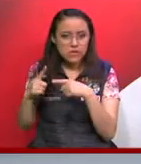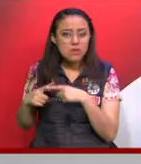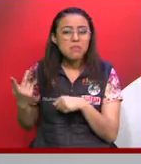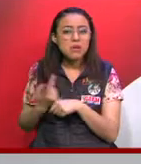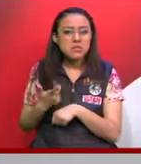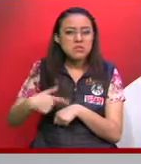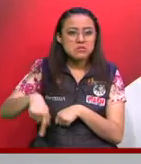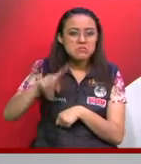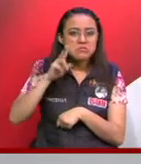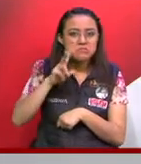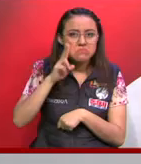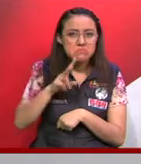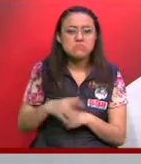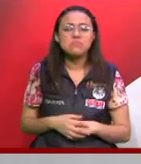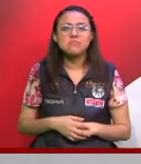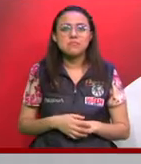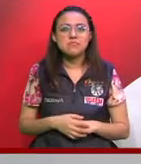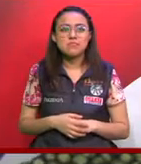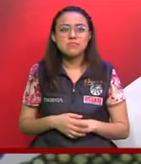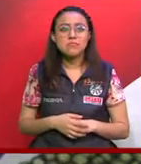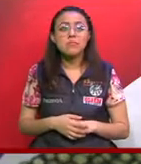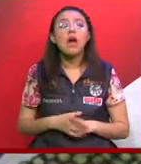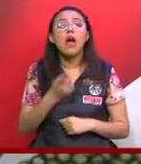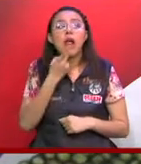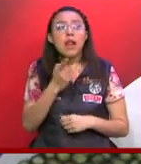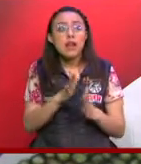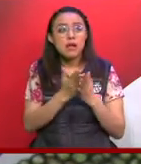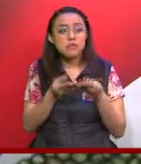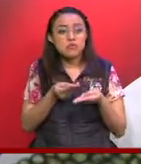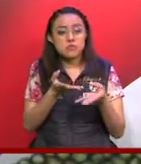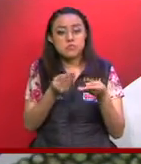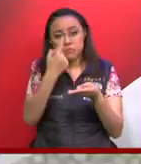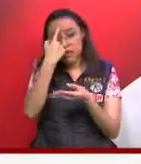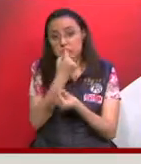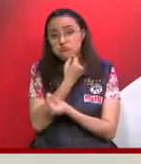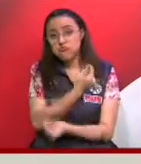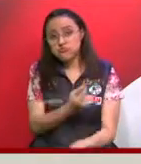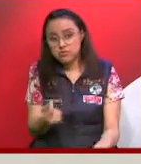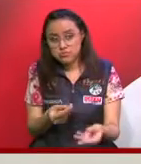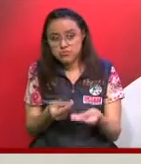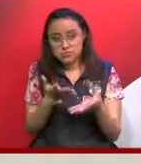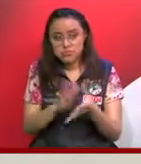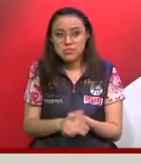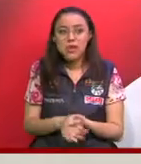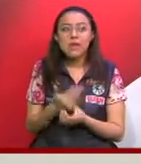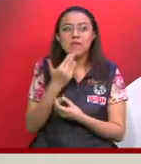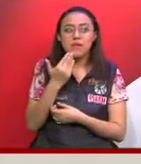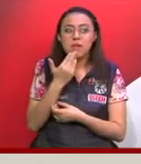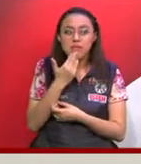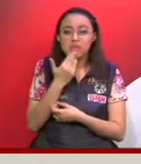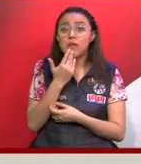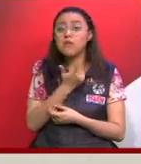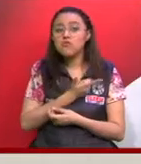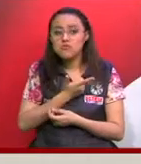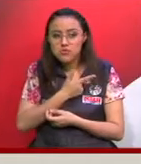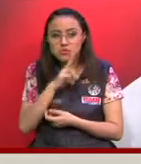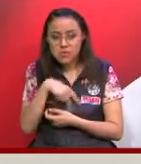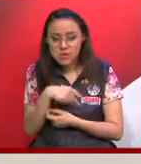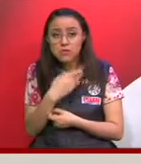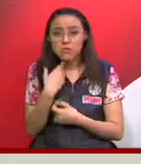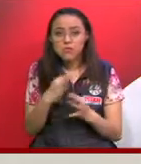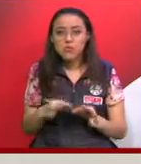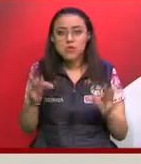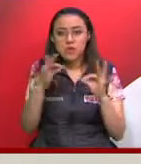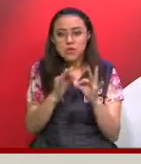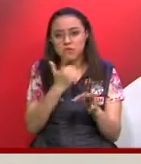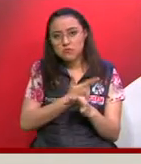juguetes más grande del mundo, al aportar libros para los más pequeños. Una muy linda oportunidad de poder contribuir y de